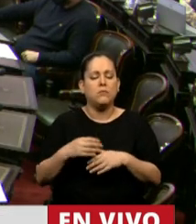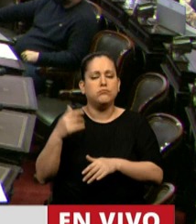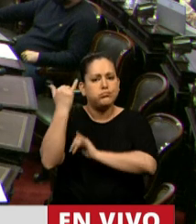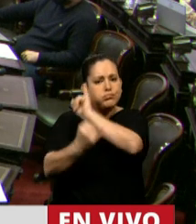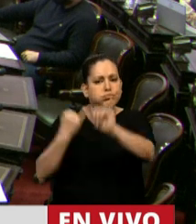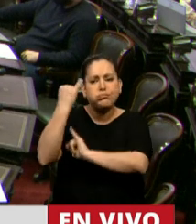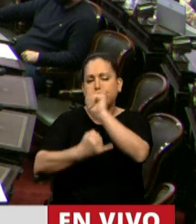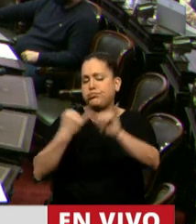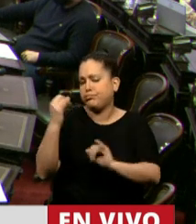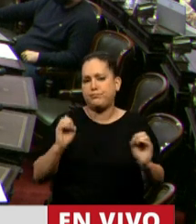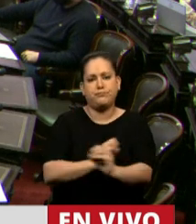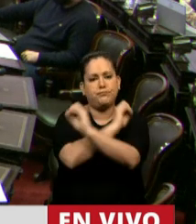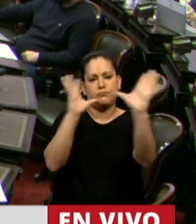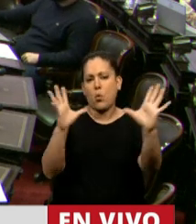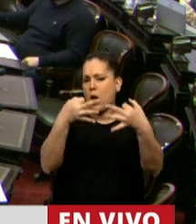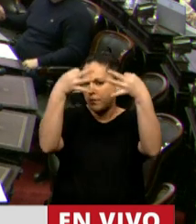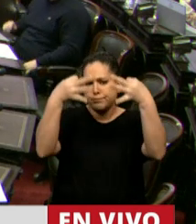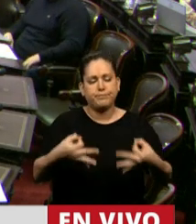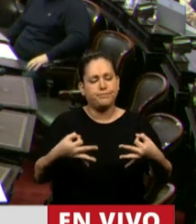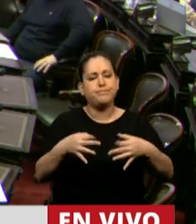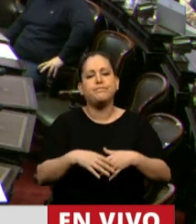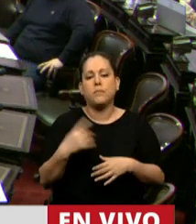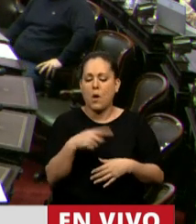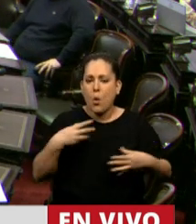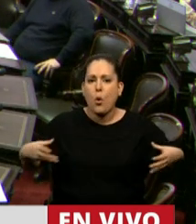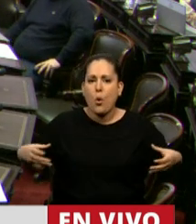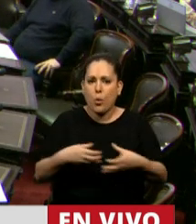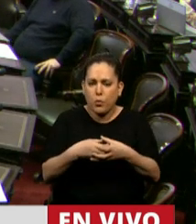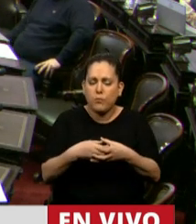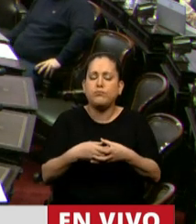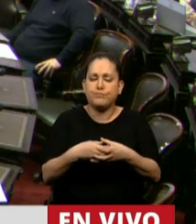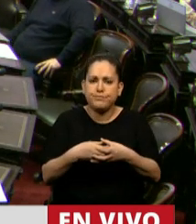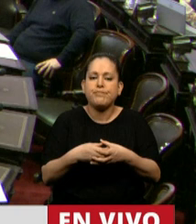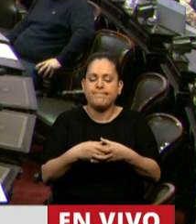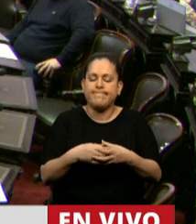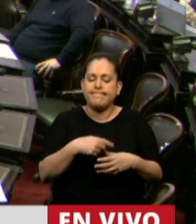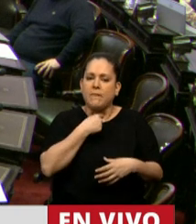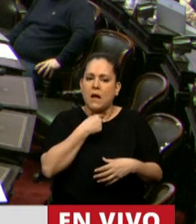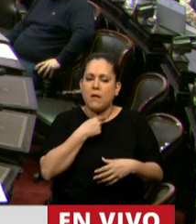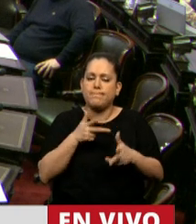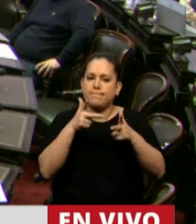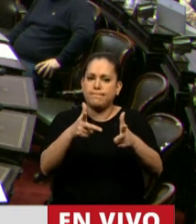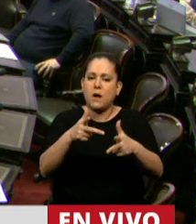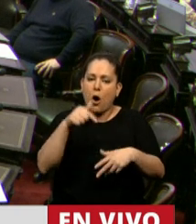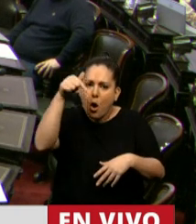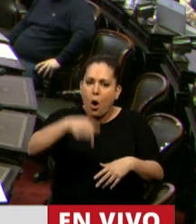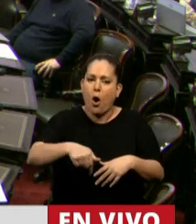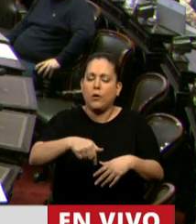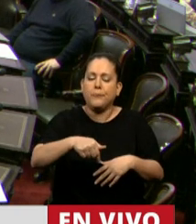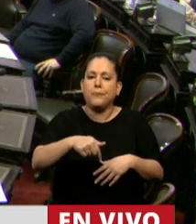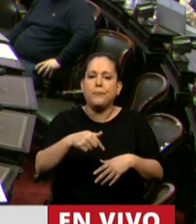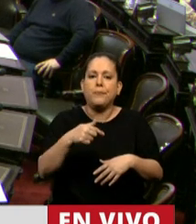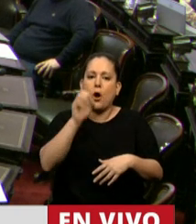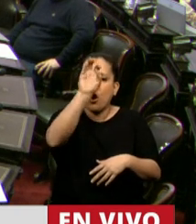hacer explícita desde la presidencia desde el bloque de frente de todos y nos comprometemos en el día de la fecha